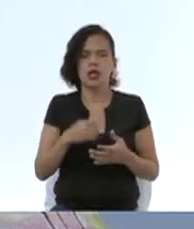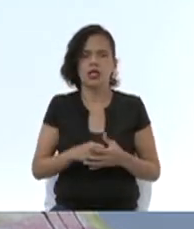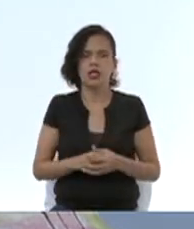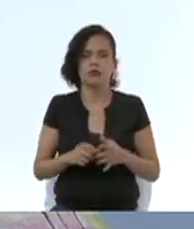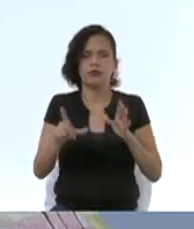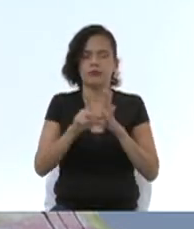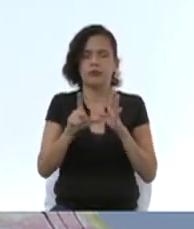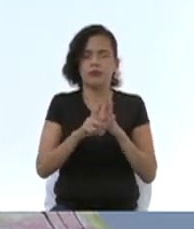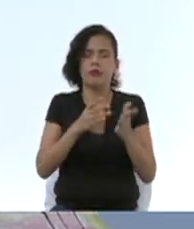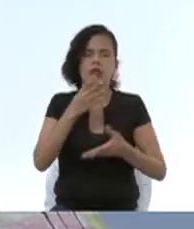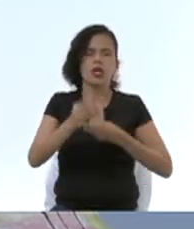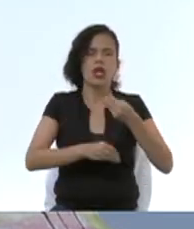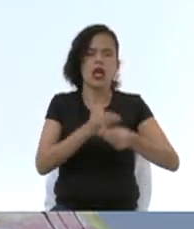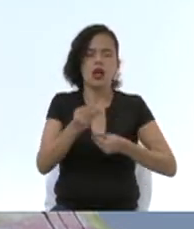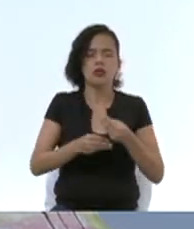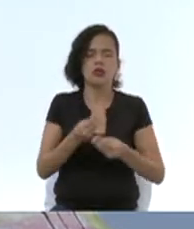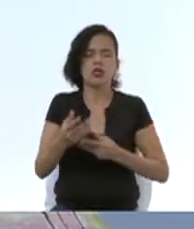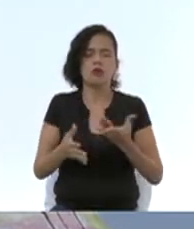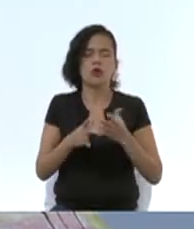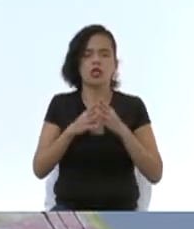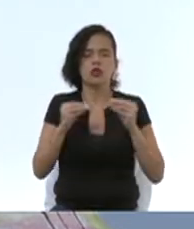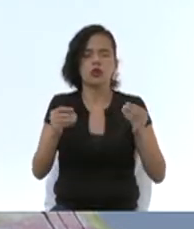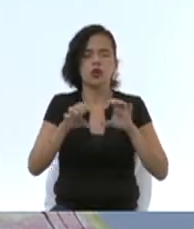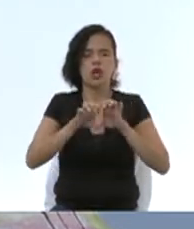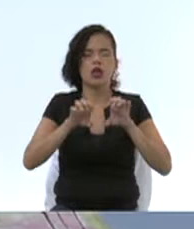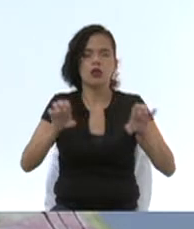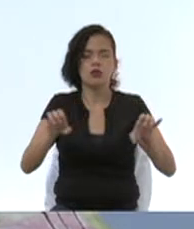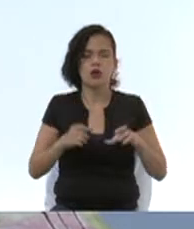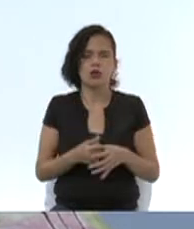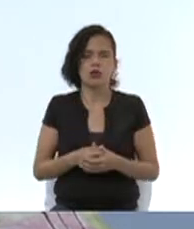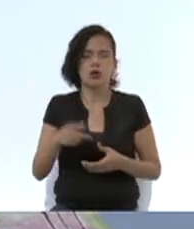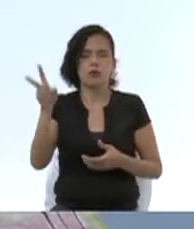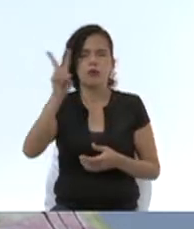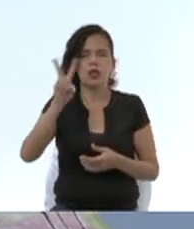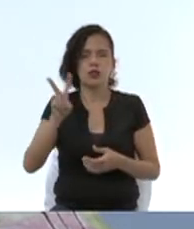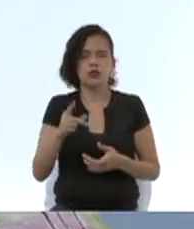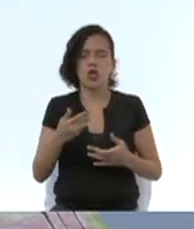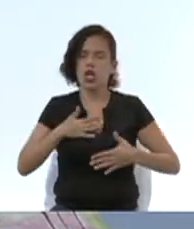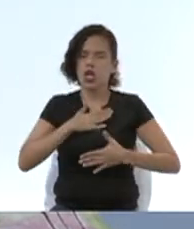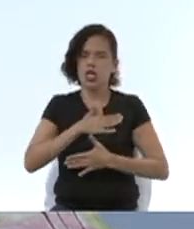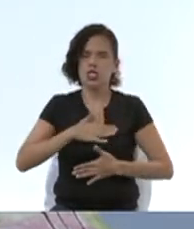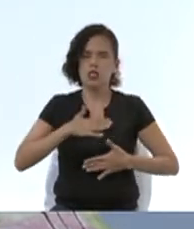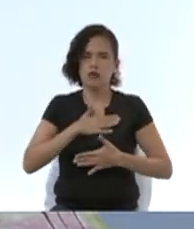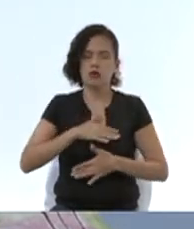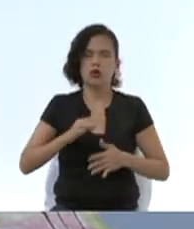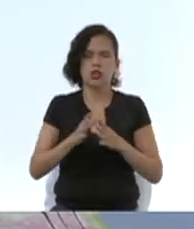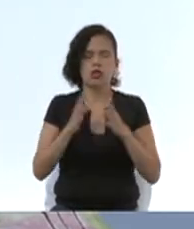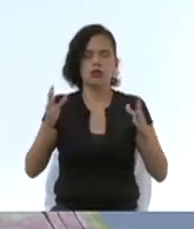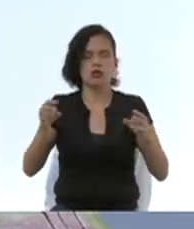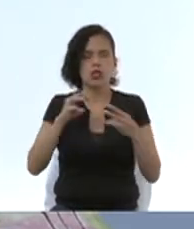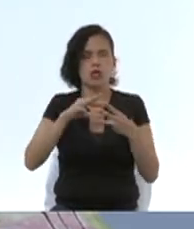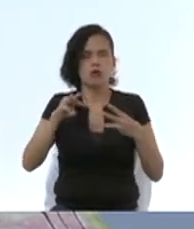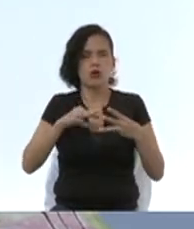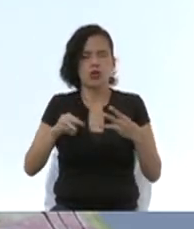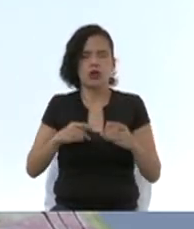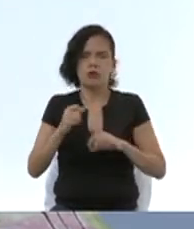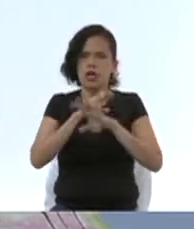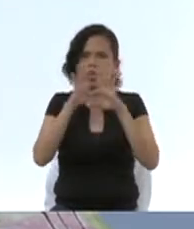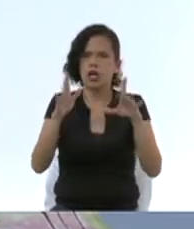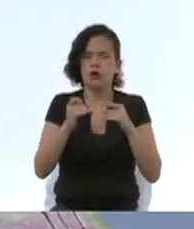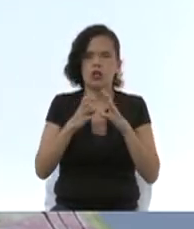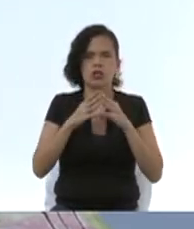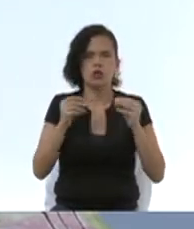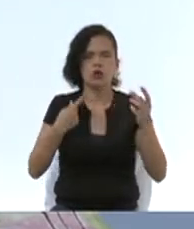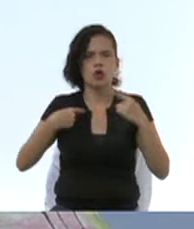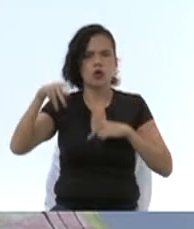que hacemos que toda la educación venezolana disfrute de este gran programa. Por supuesto, Julio, y que todos